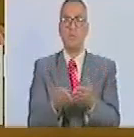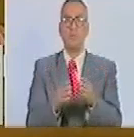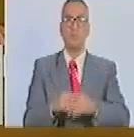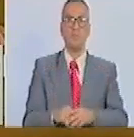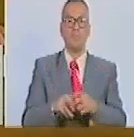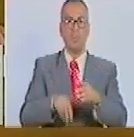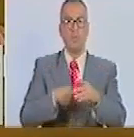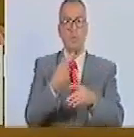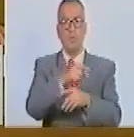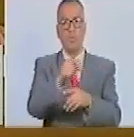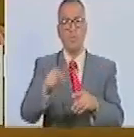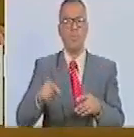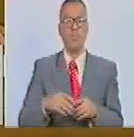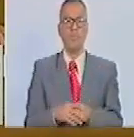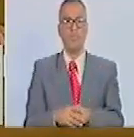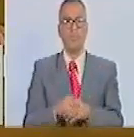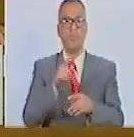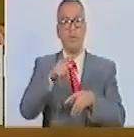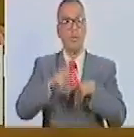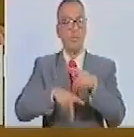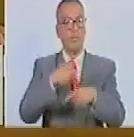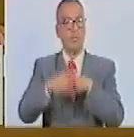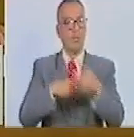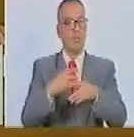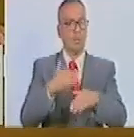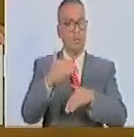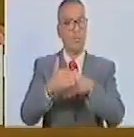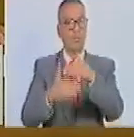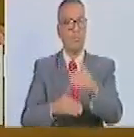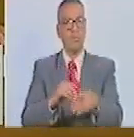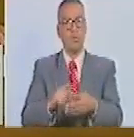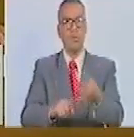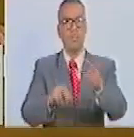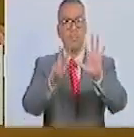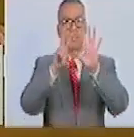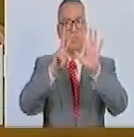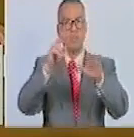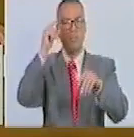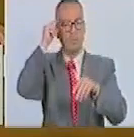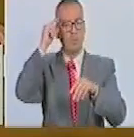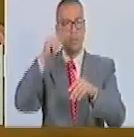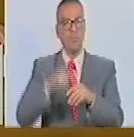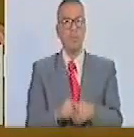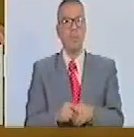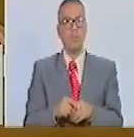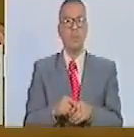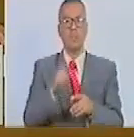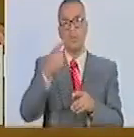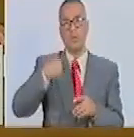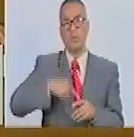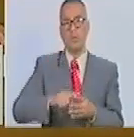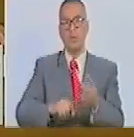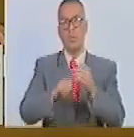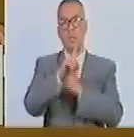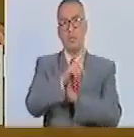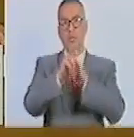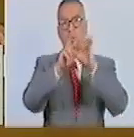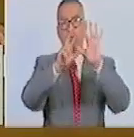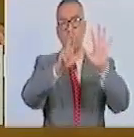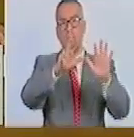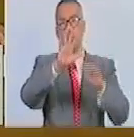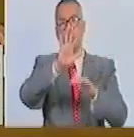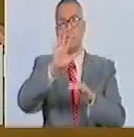de postulaciones. Ese proceso transcurre durante 7 días y se obtienen